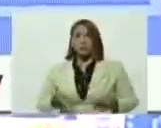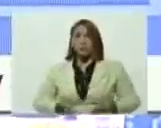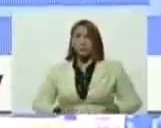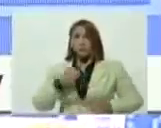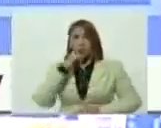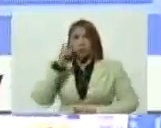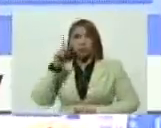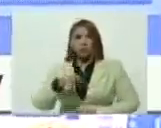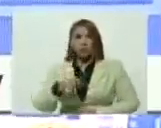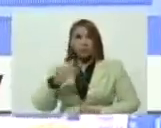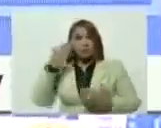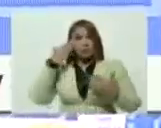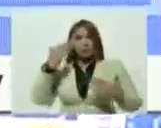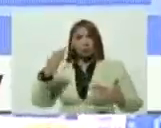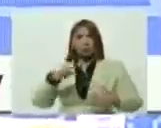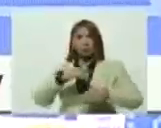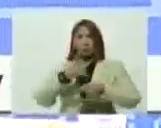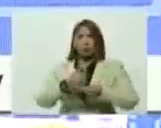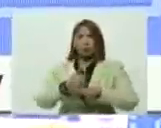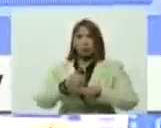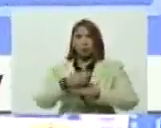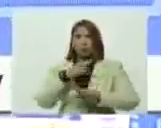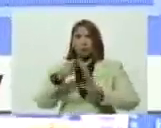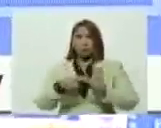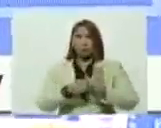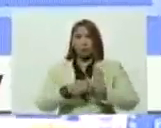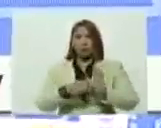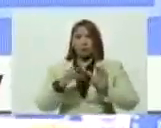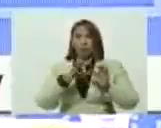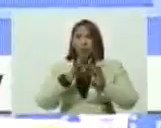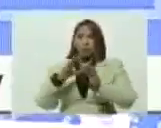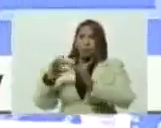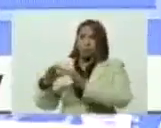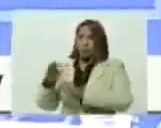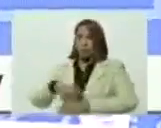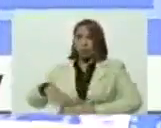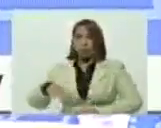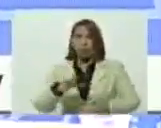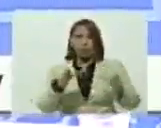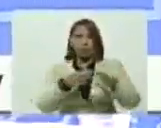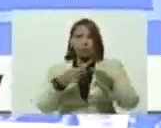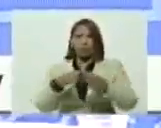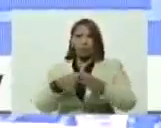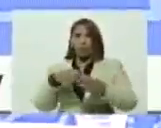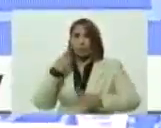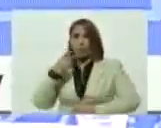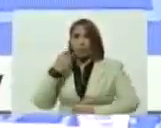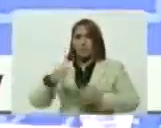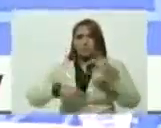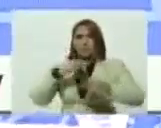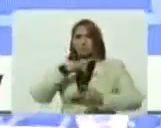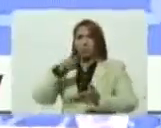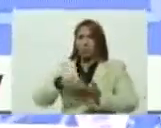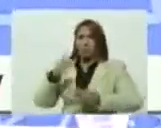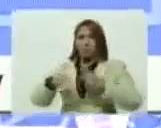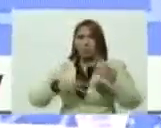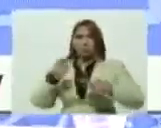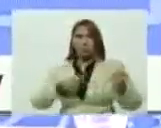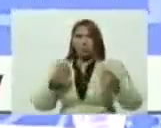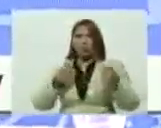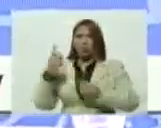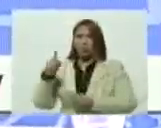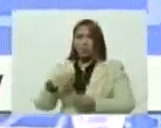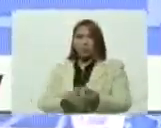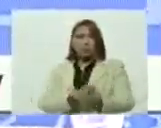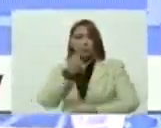a nuestra Dirección Nacional de la Juventud, a nuestros enlaces estadales, al equipo político del Plan Excepcional de Producción, saludar a nuestros hermanos y hermanas